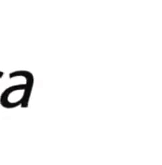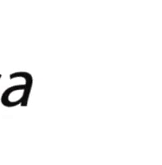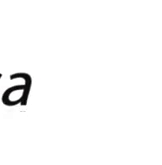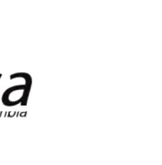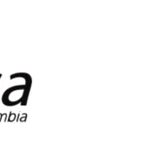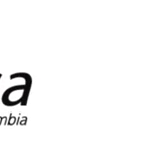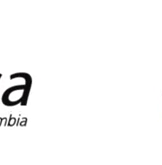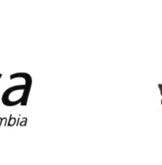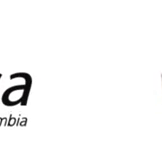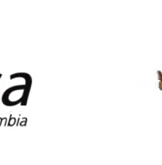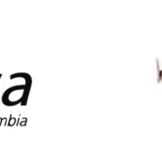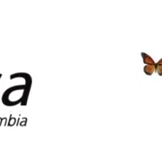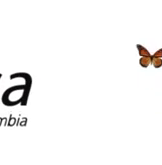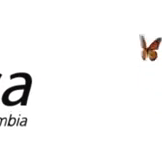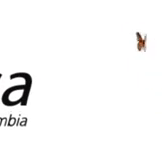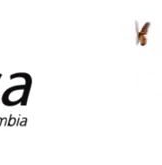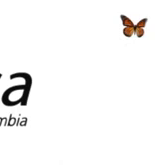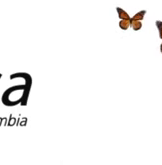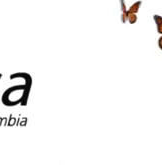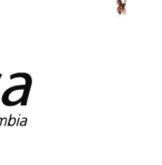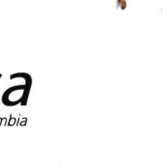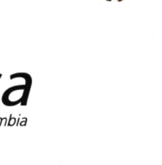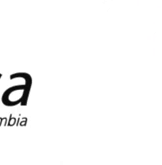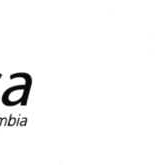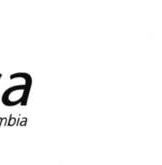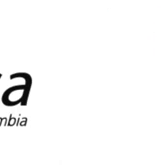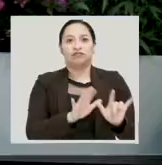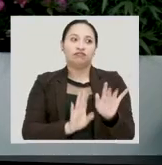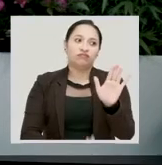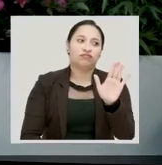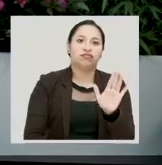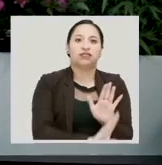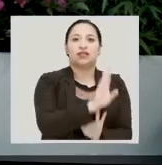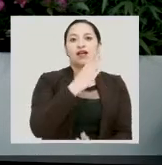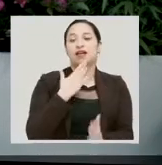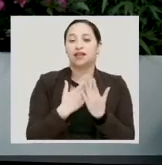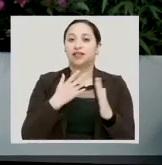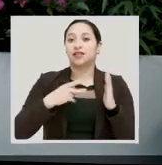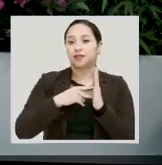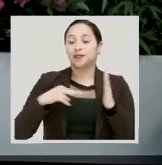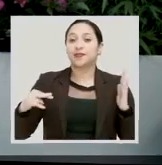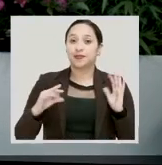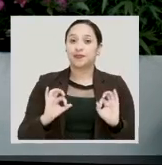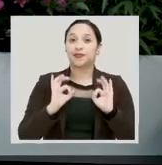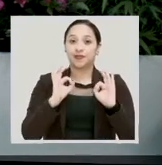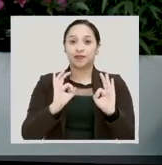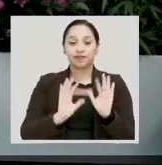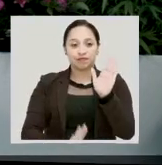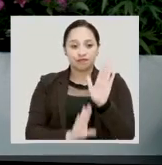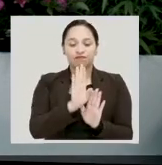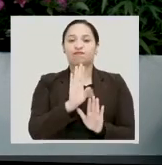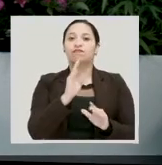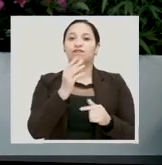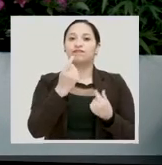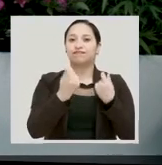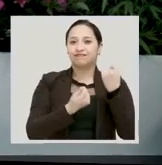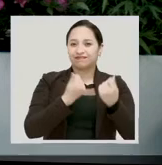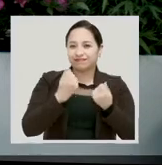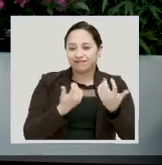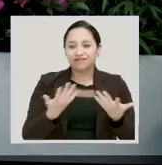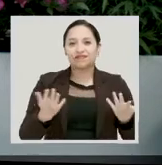como medianas. Uno toma vuelo y se da cuenta que gracias a la tecnología va desarrollando su negocio y